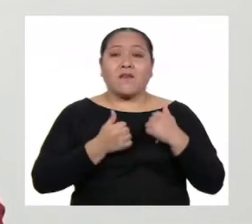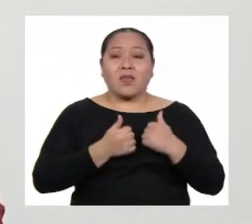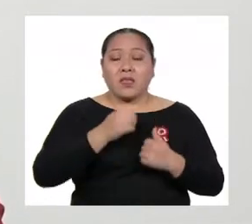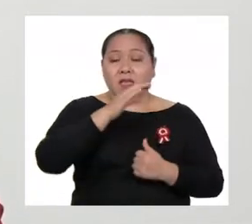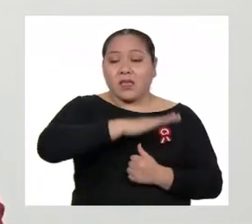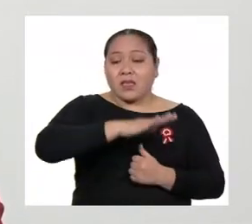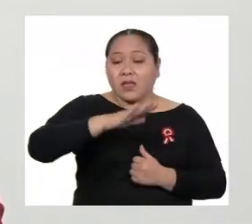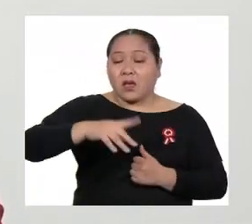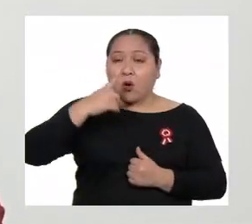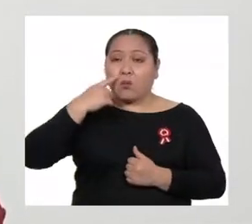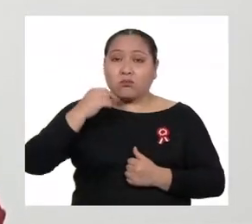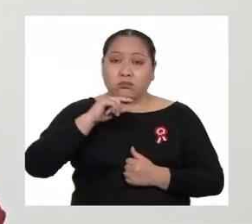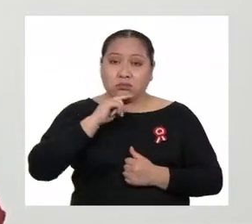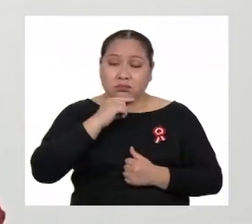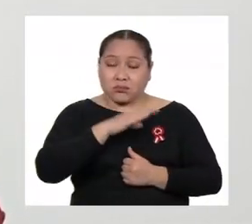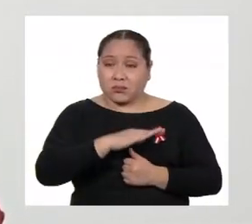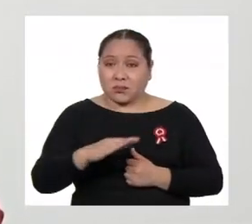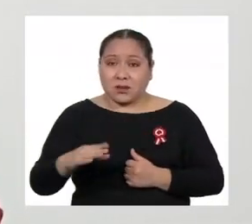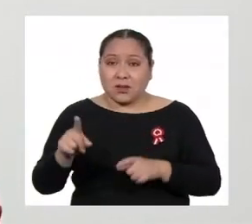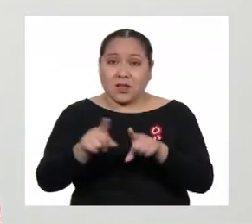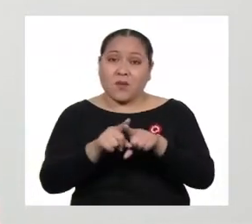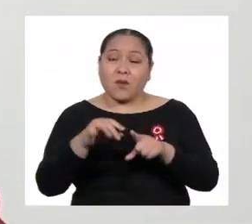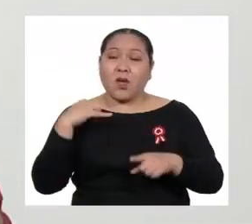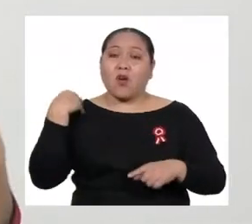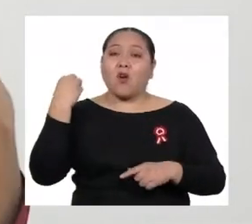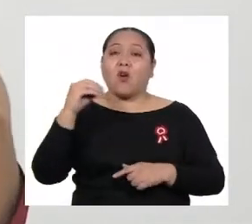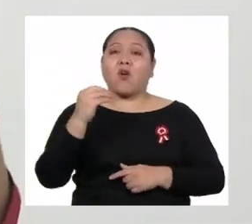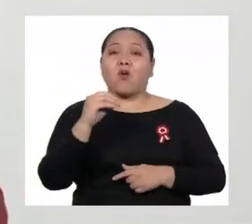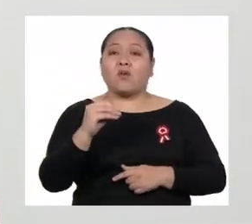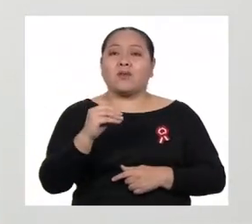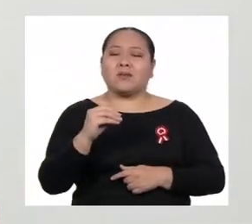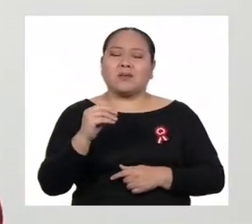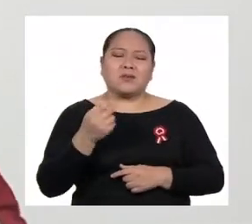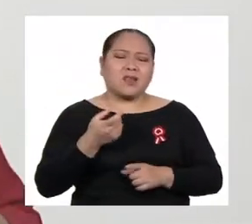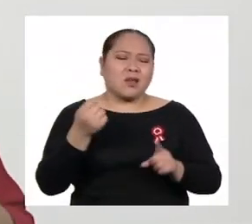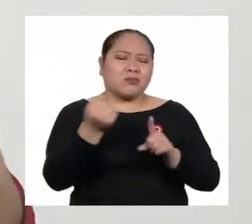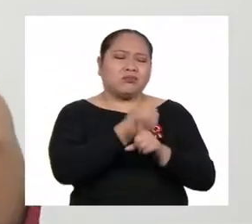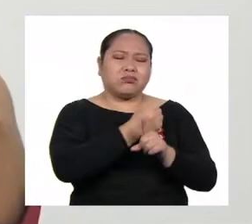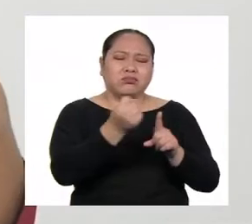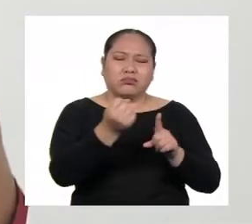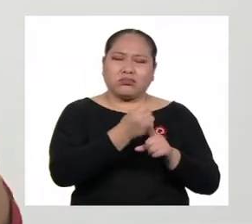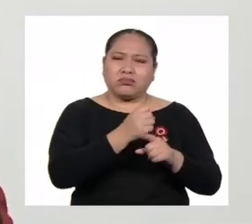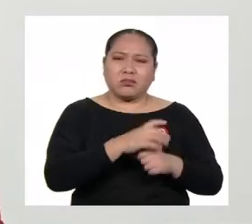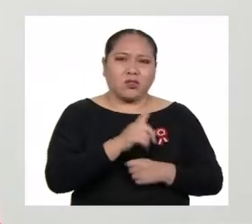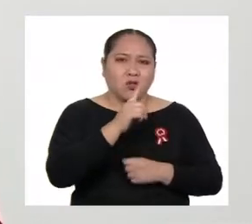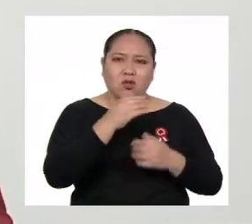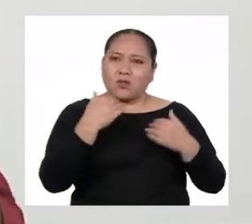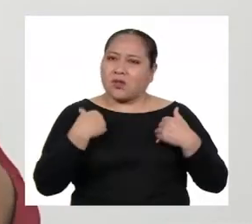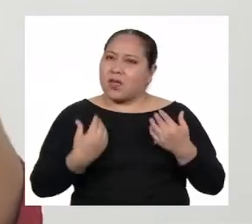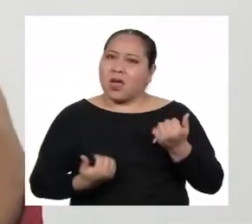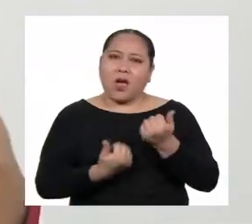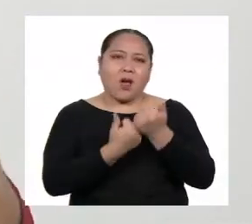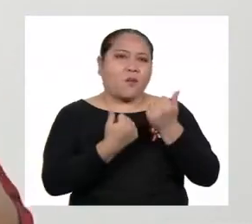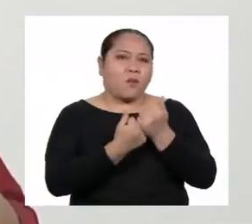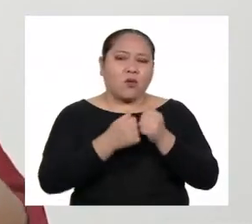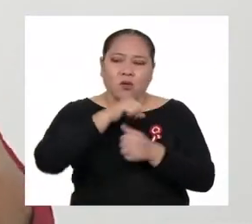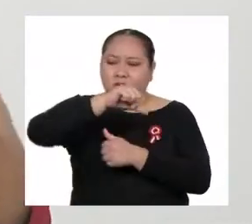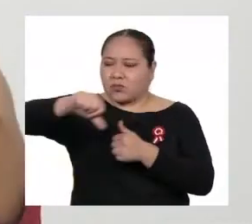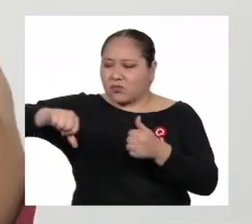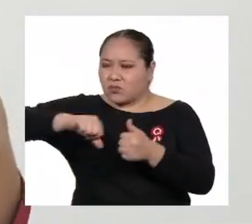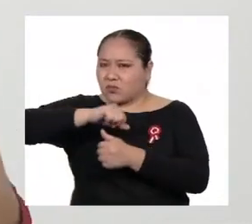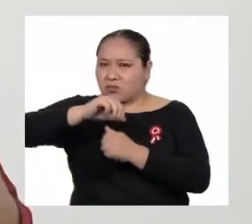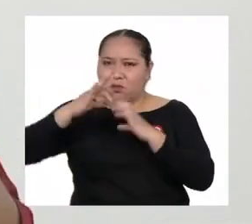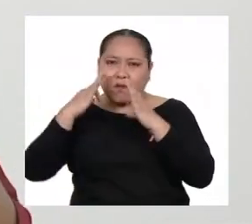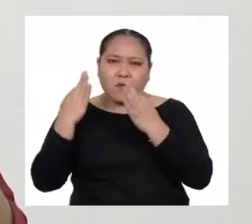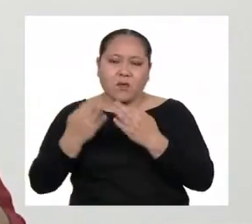y niños e incluso adolescentes que sufren maltrato y que no tienen el apoyo de su entorno